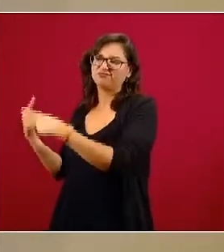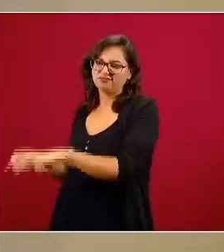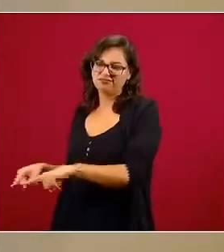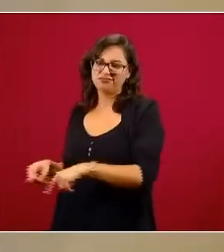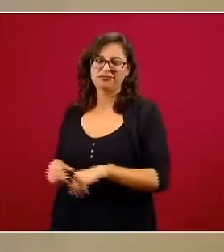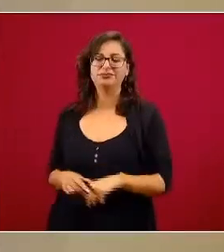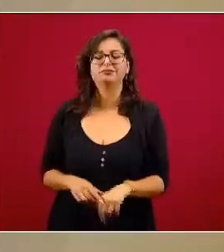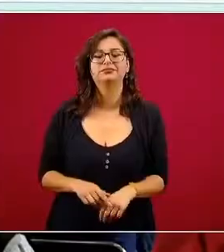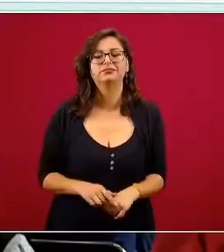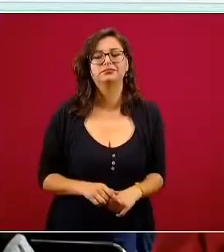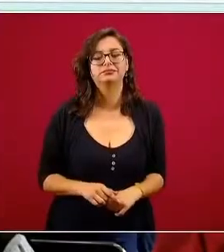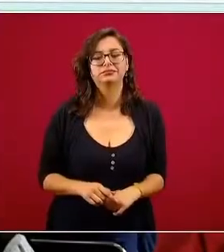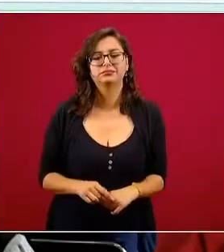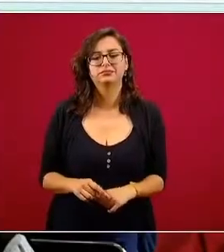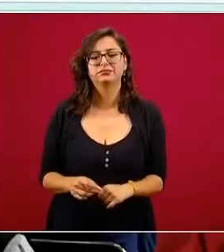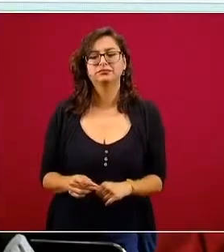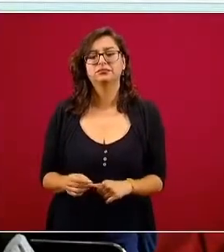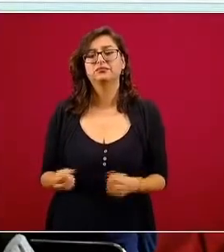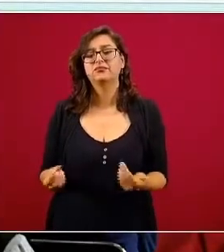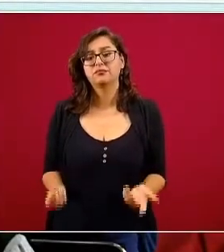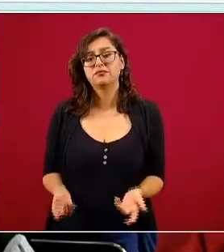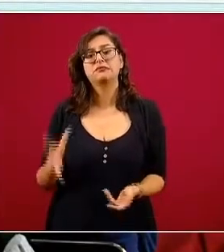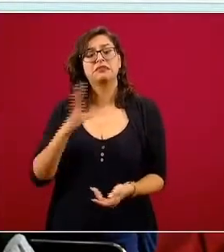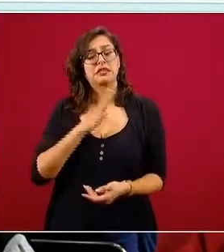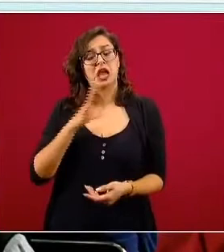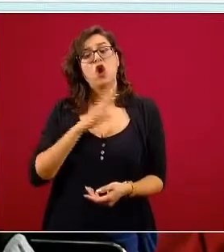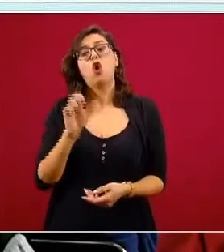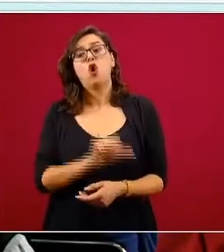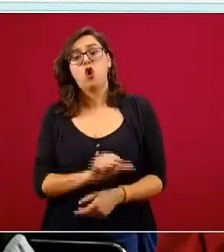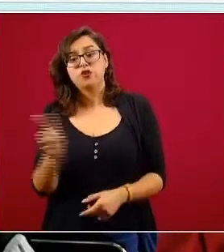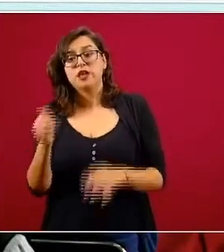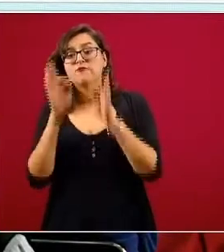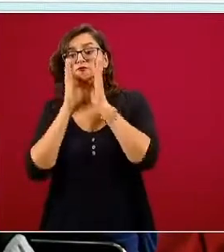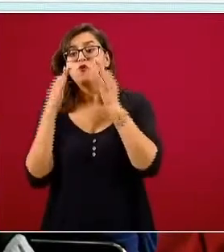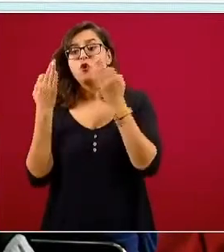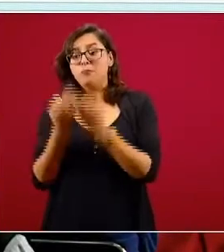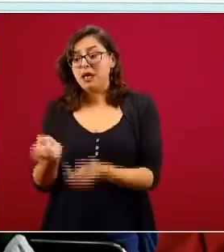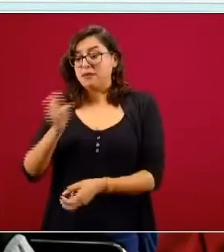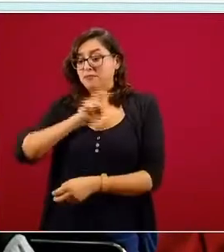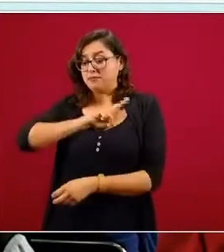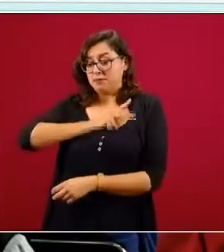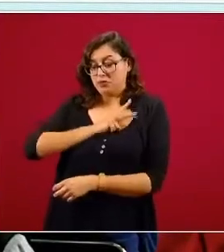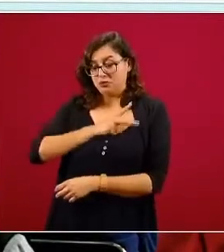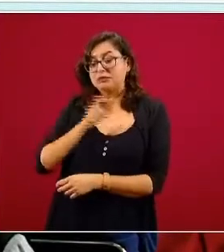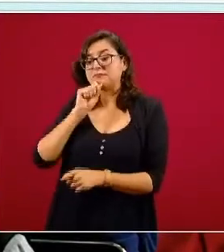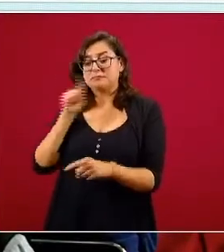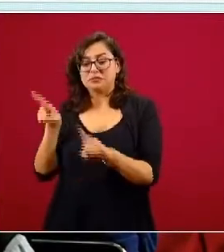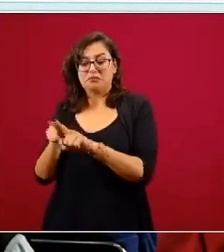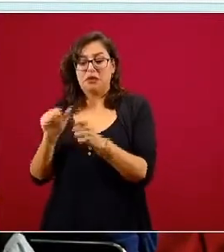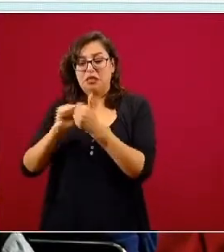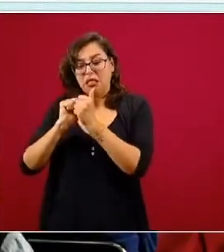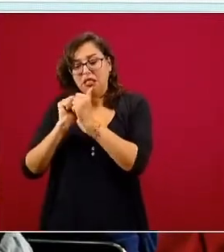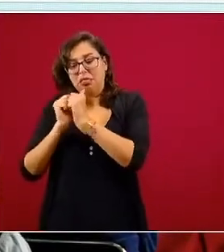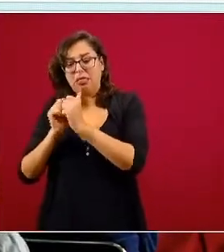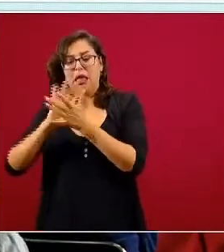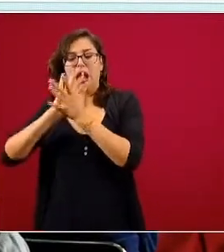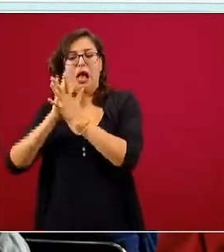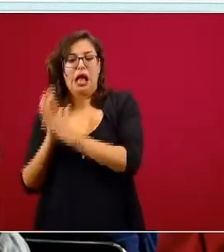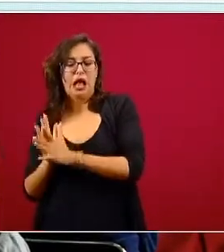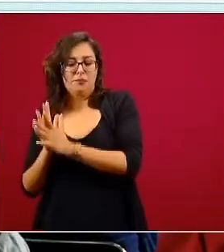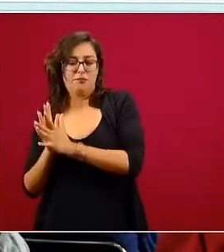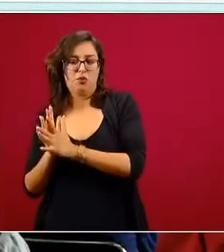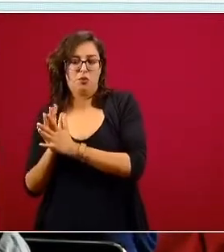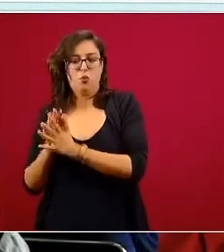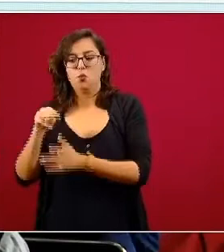vacunada. Existe otro mecanismo de mutación genética de los virus de influenza que se